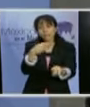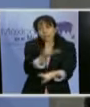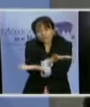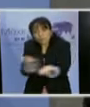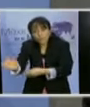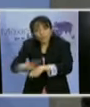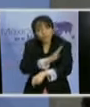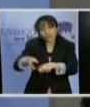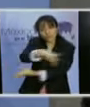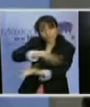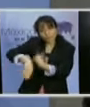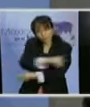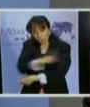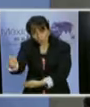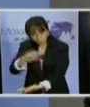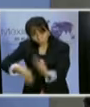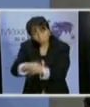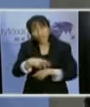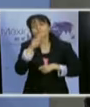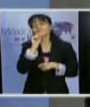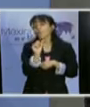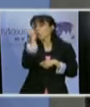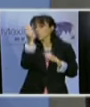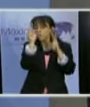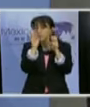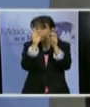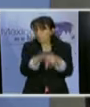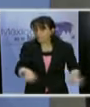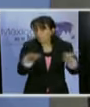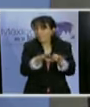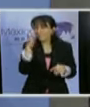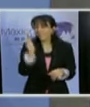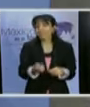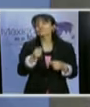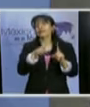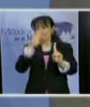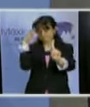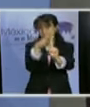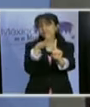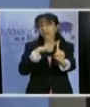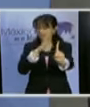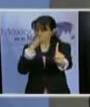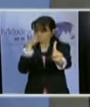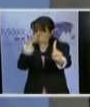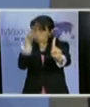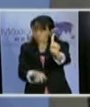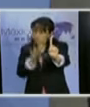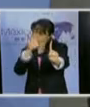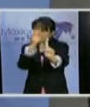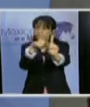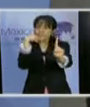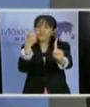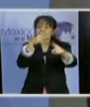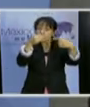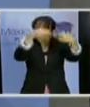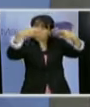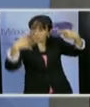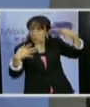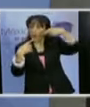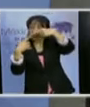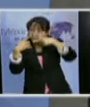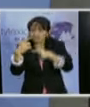importante es el tema de generar indicadores de metas que vayan vinculados con la programación. Es